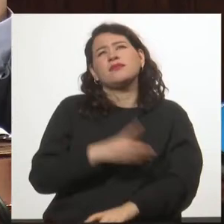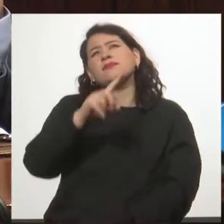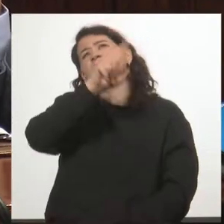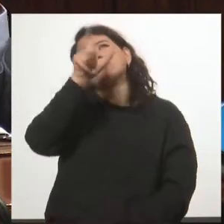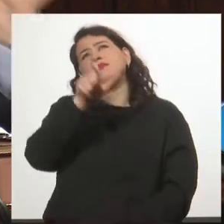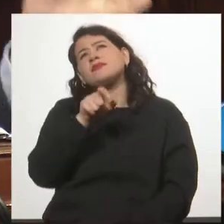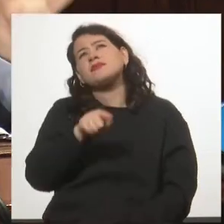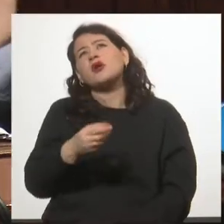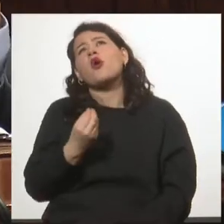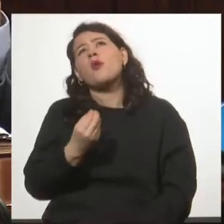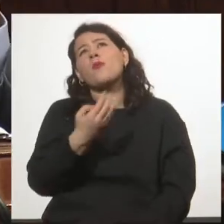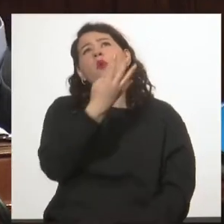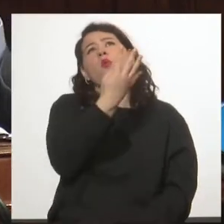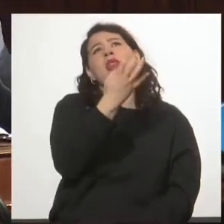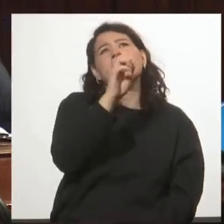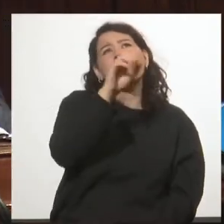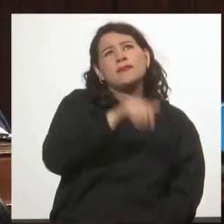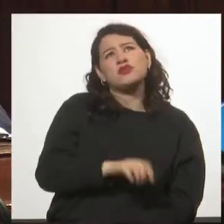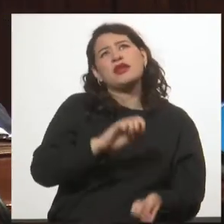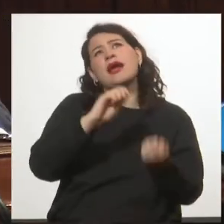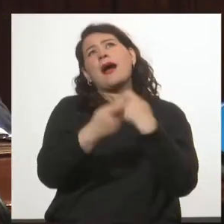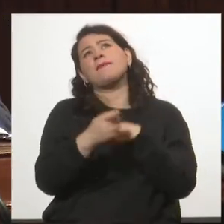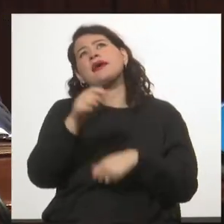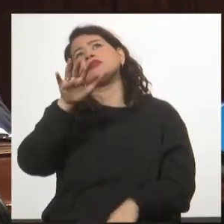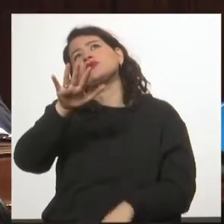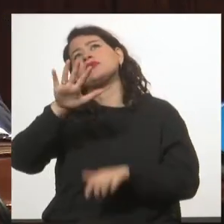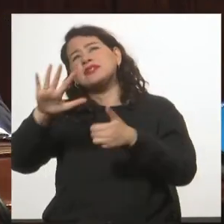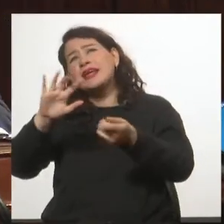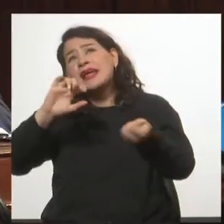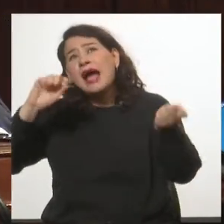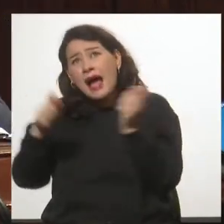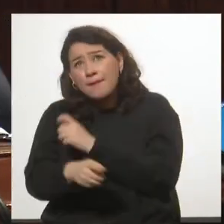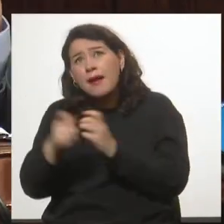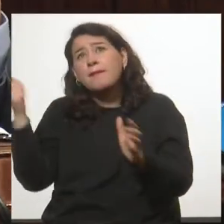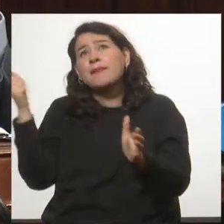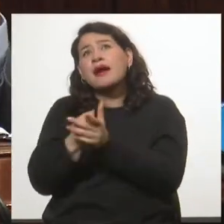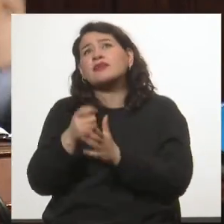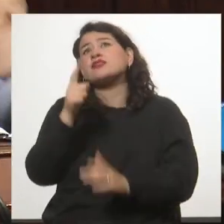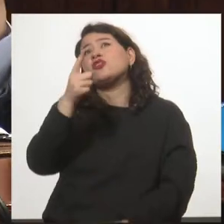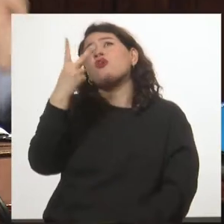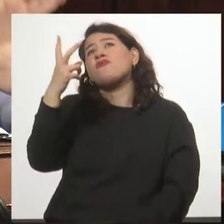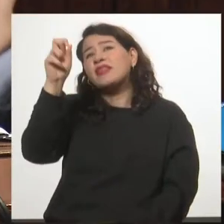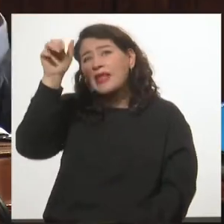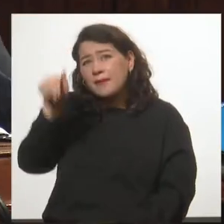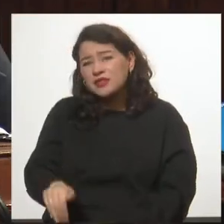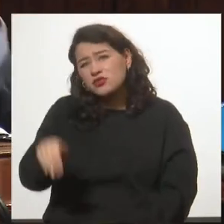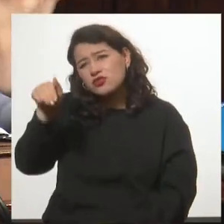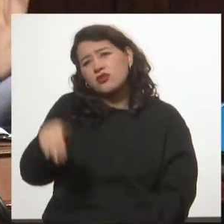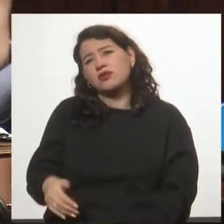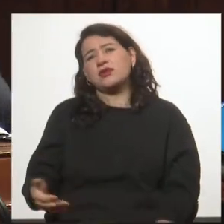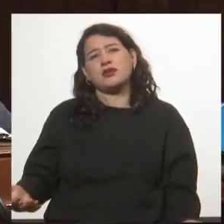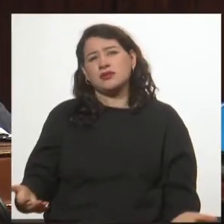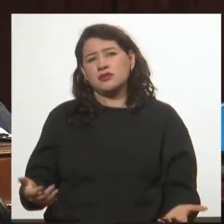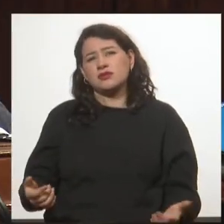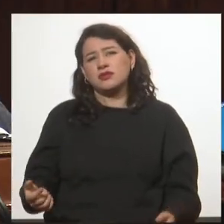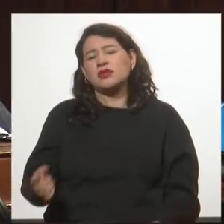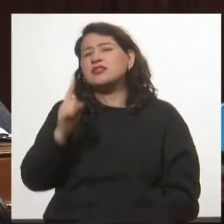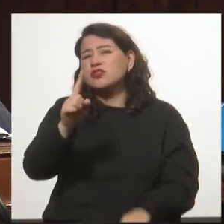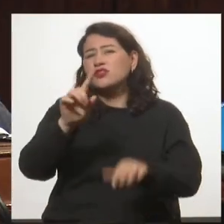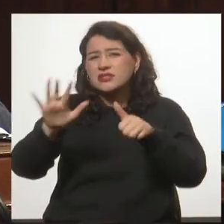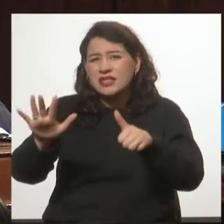a 56 y terminó costando 120 millones hubo 63 millones de imprevistos